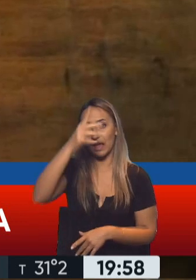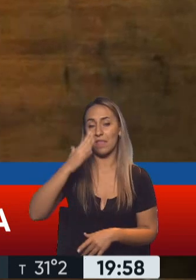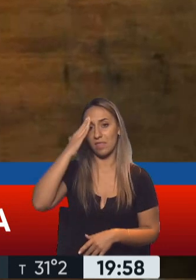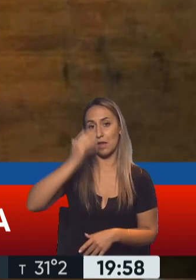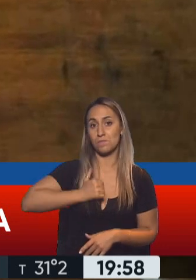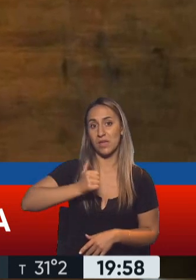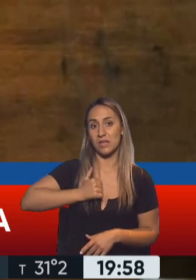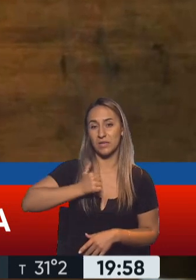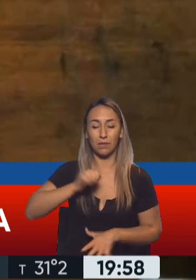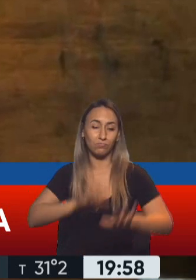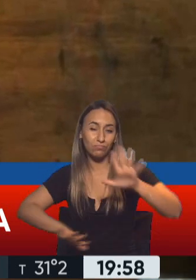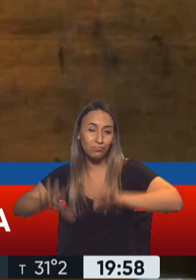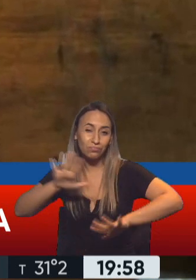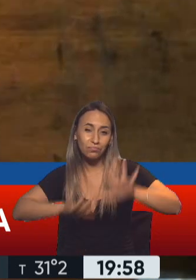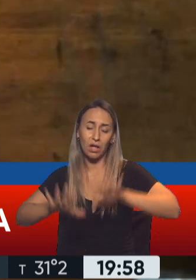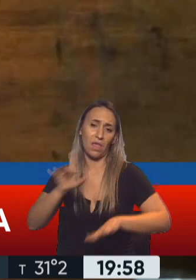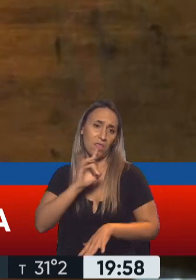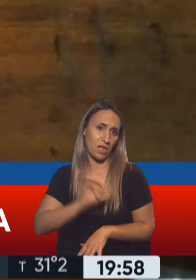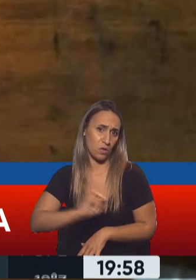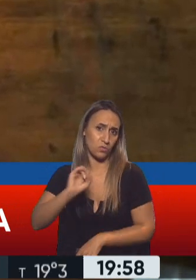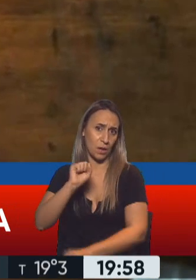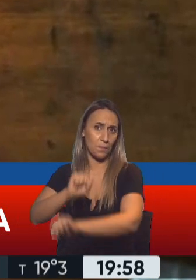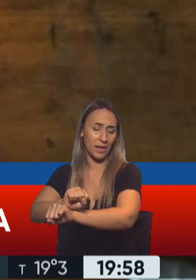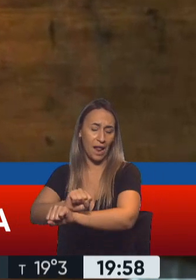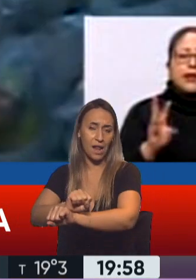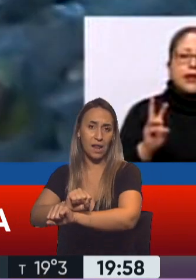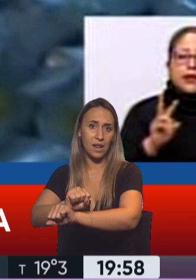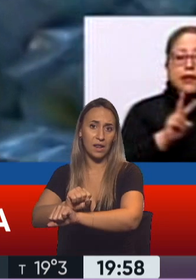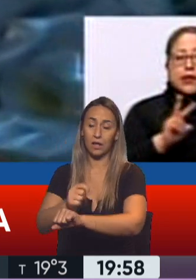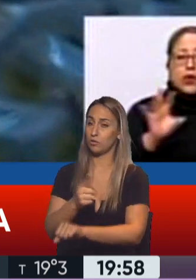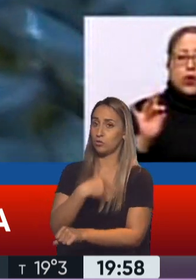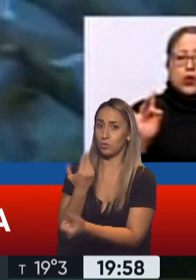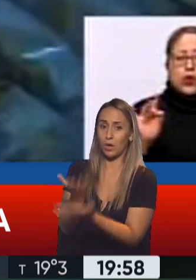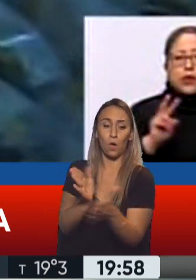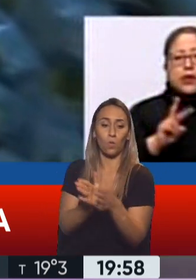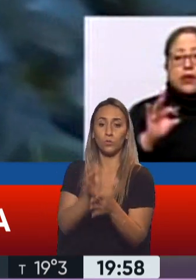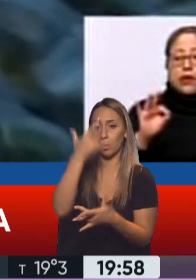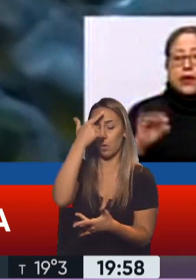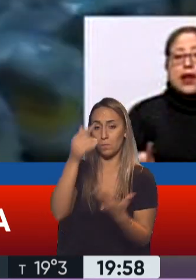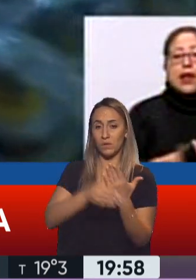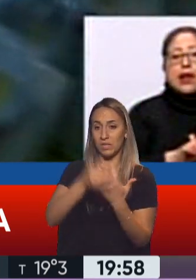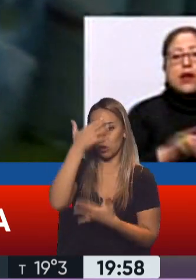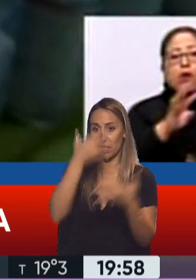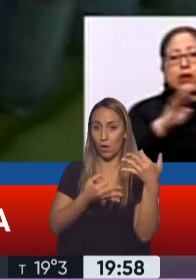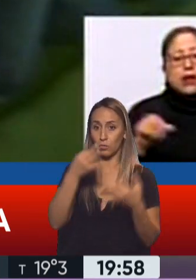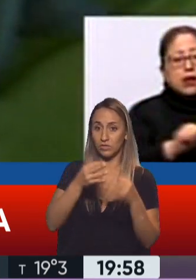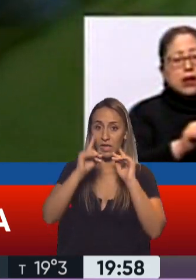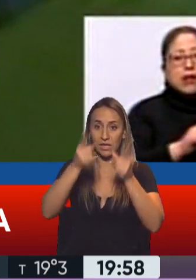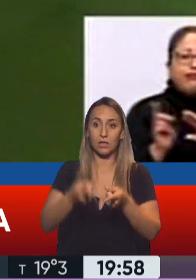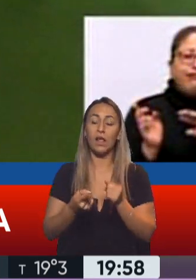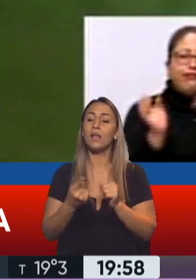poder alimentar la denuncia penal que presentamos junto con el Ministro de Justicia y con la titular de